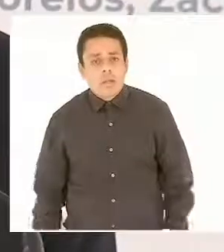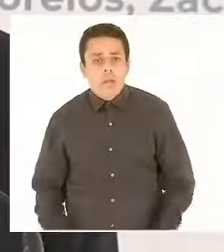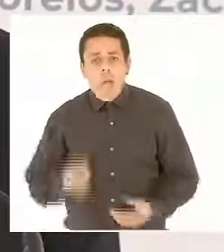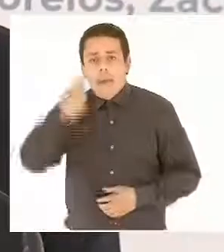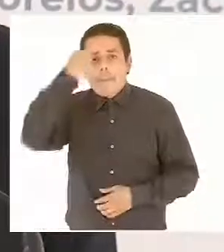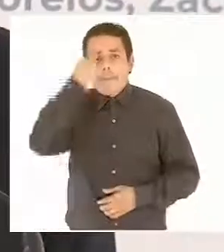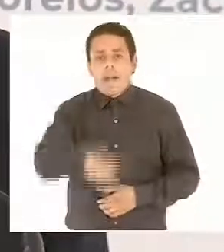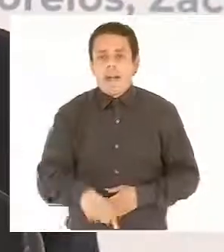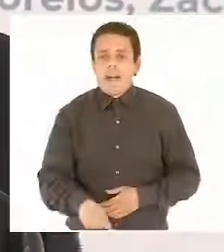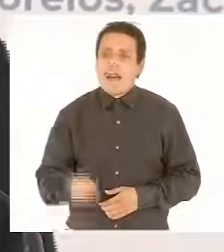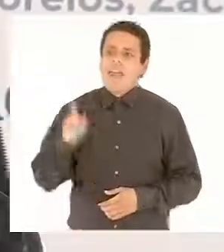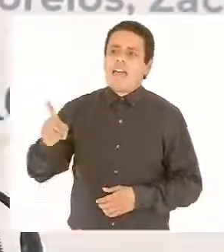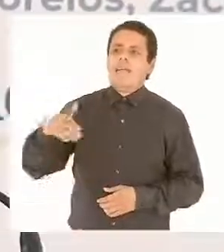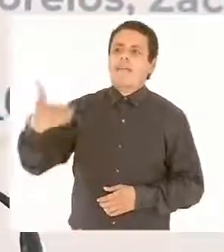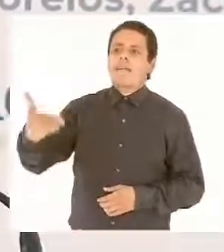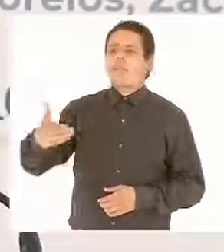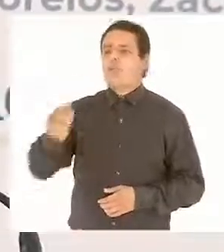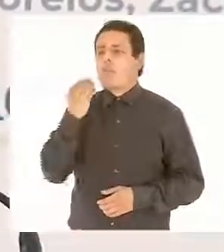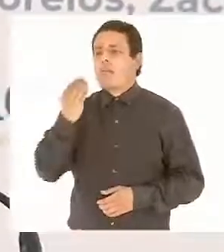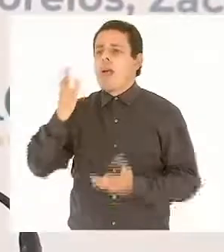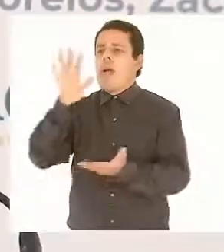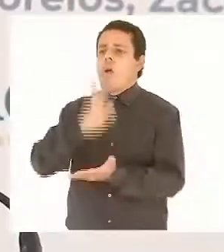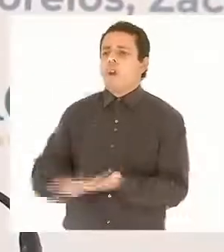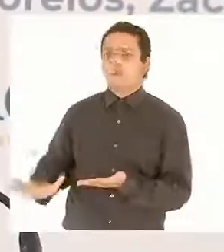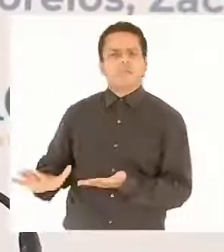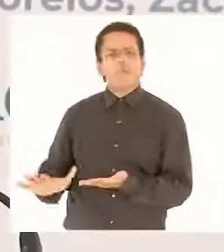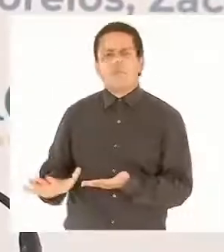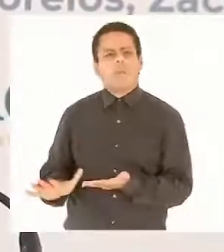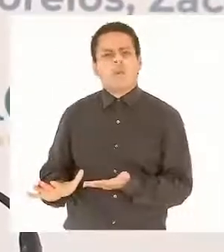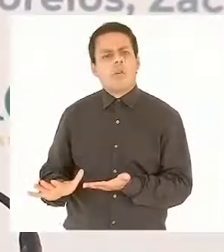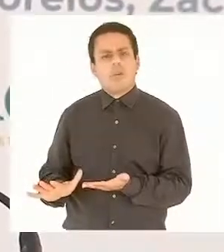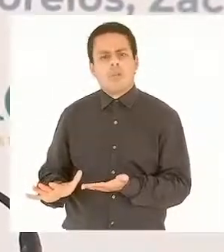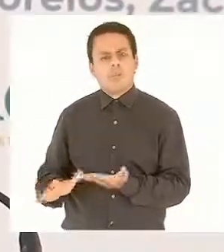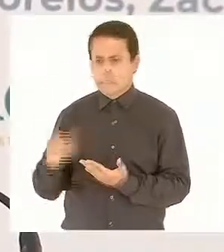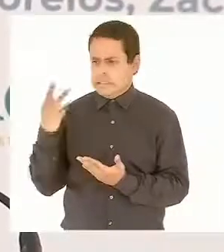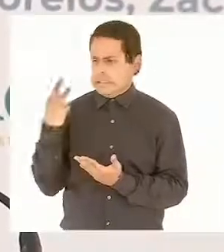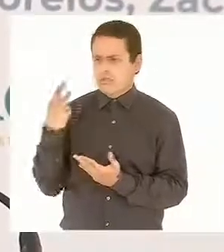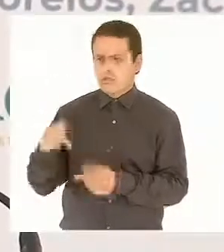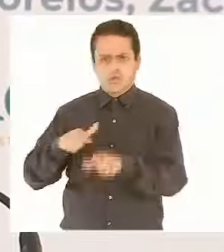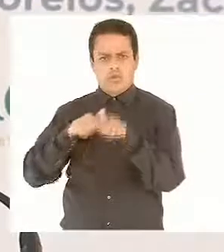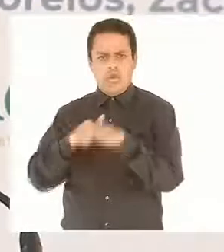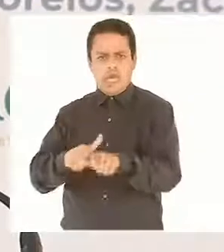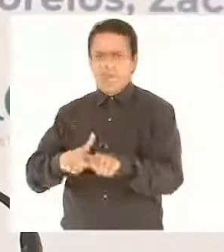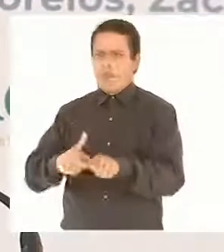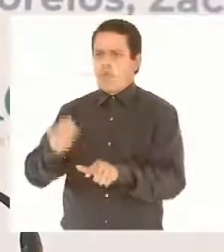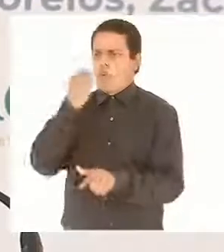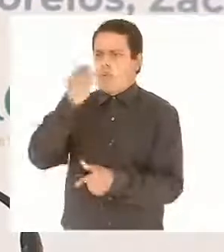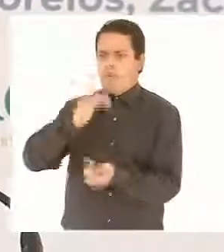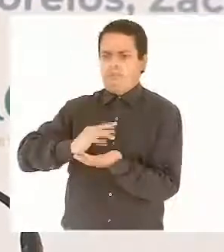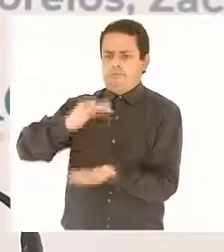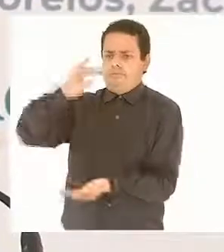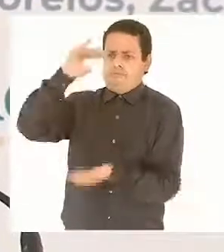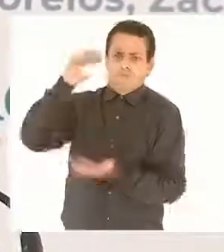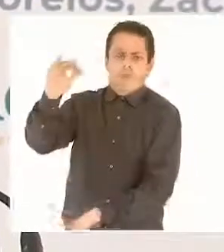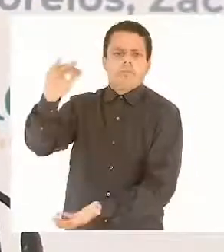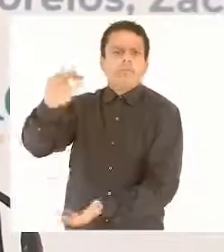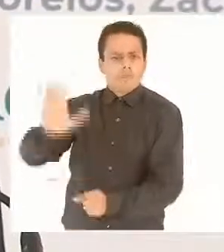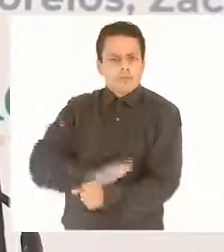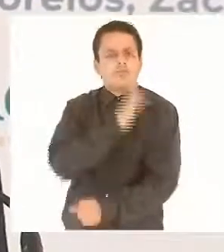para que no faltaran los alimentos, no faltara la producción en Estados Unidos.